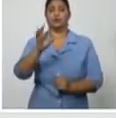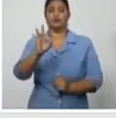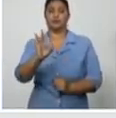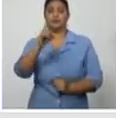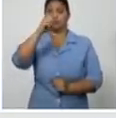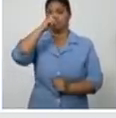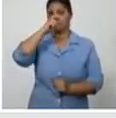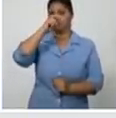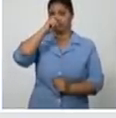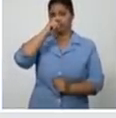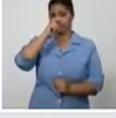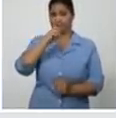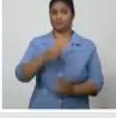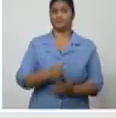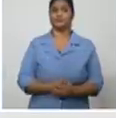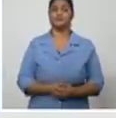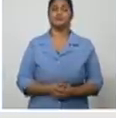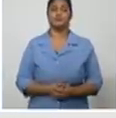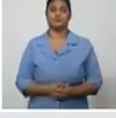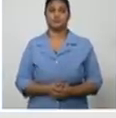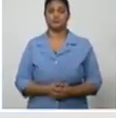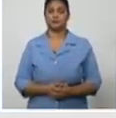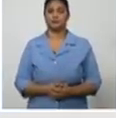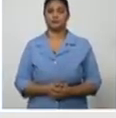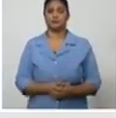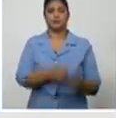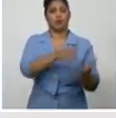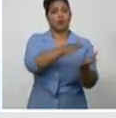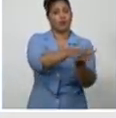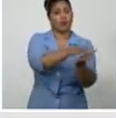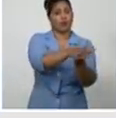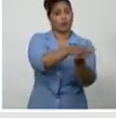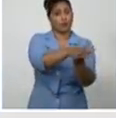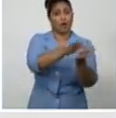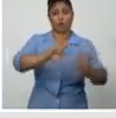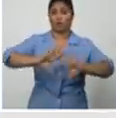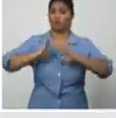edad. Esto hace que ya se acumulen